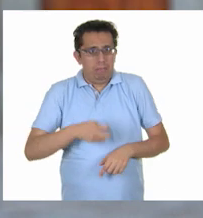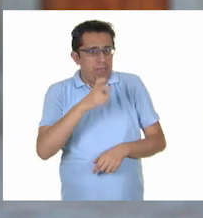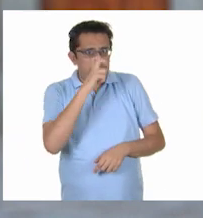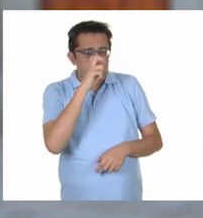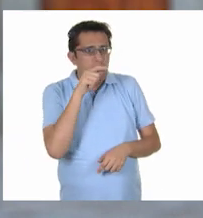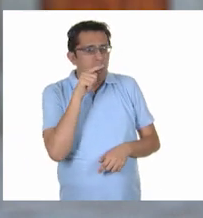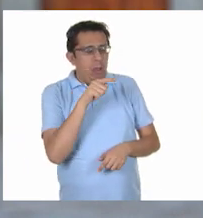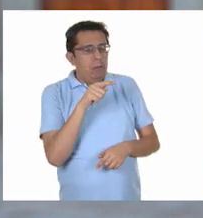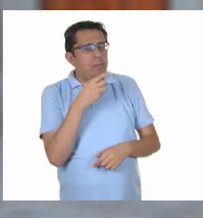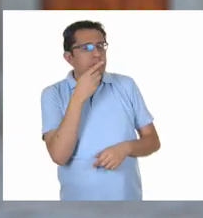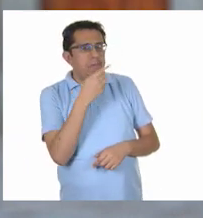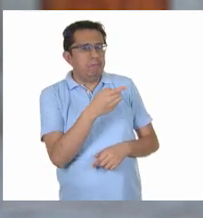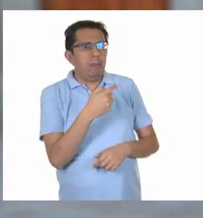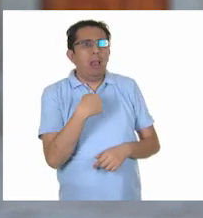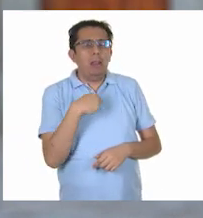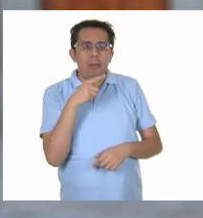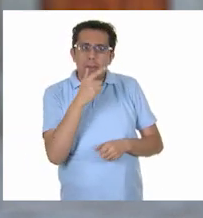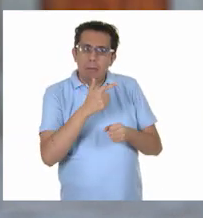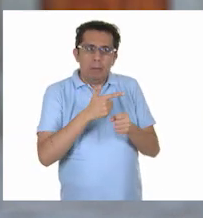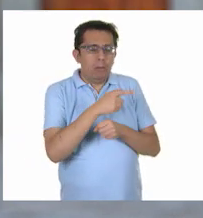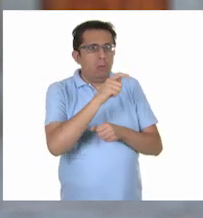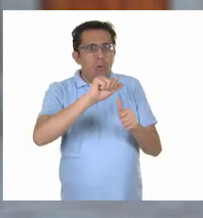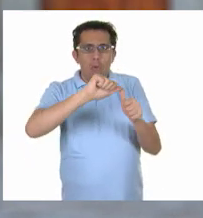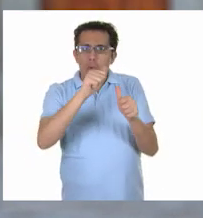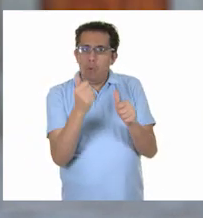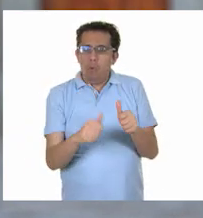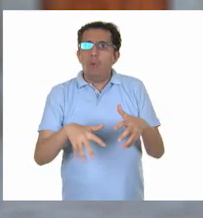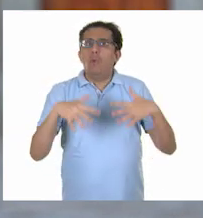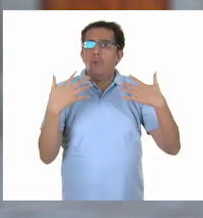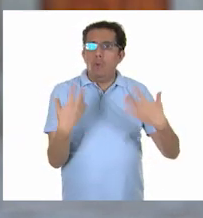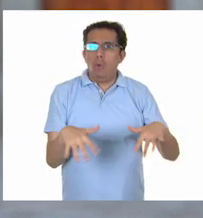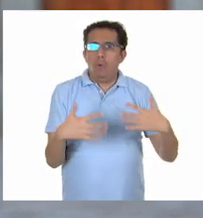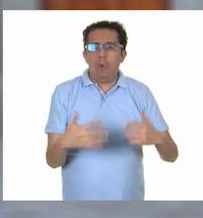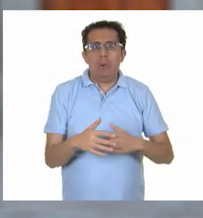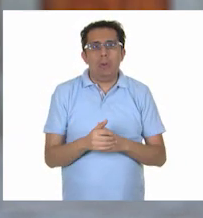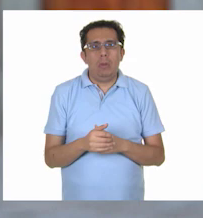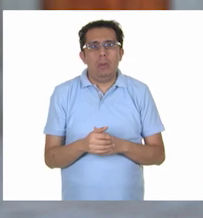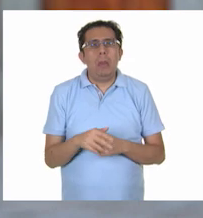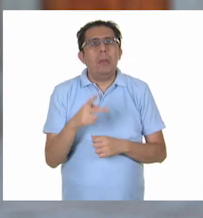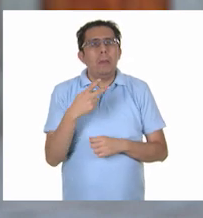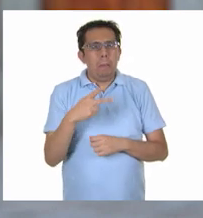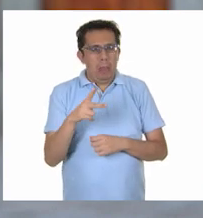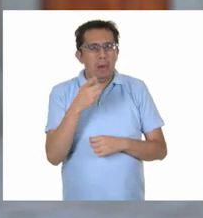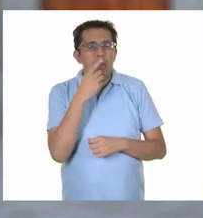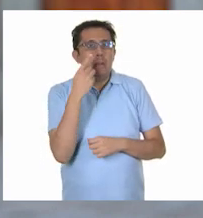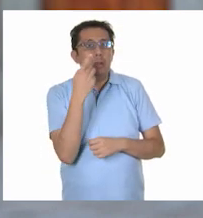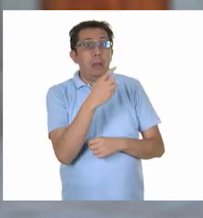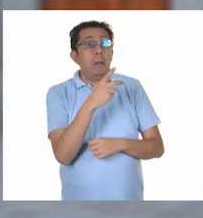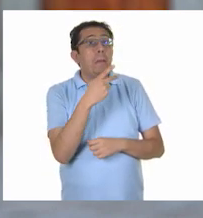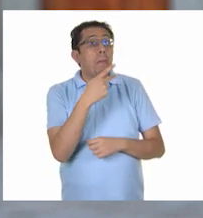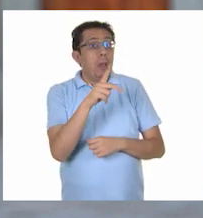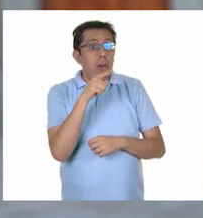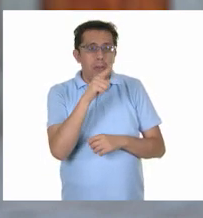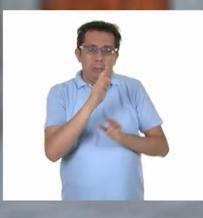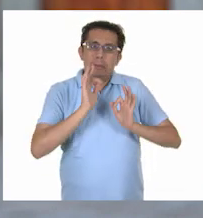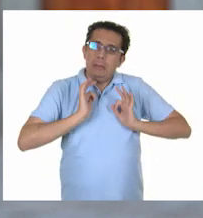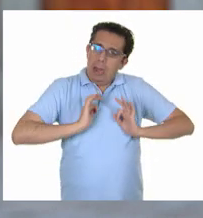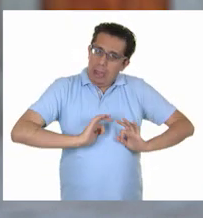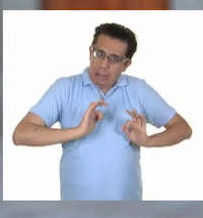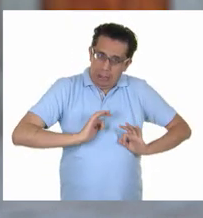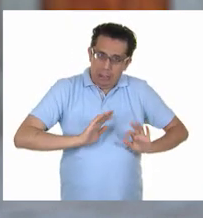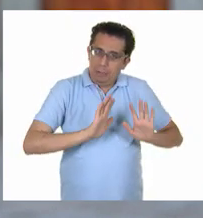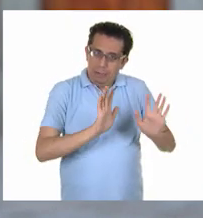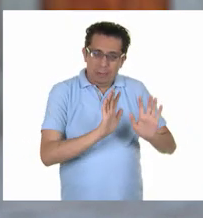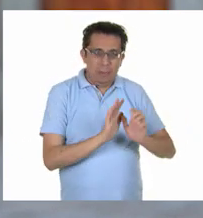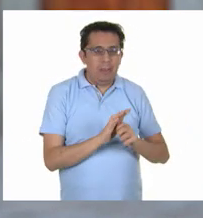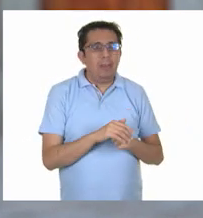que veía un gran artista, pero le dijo la lección que mi padre ya sabía, le dijo, pero no te lo creas,